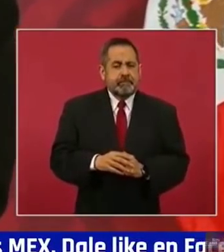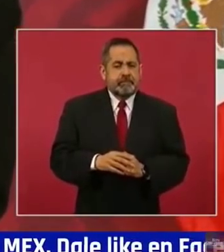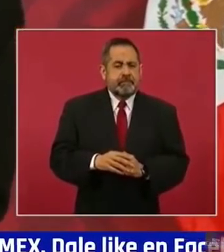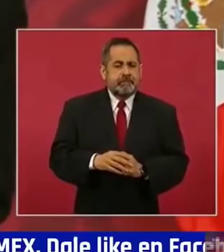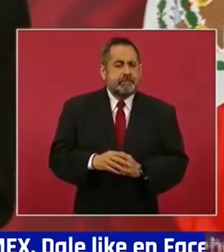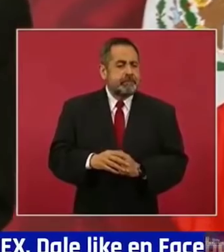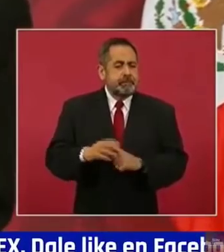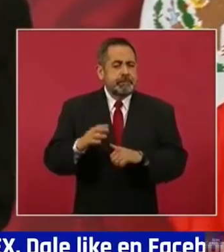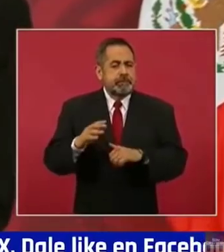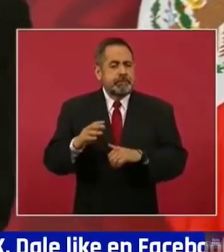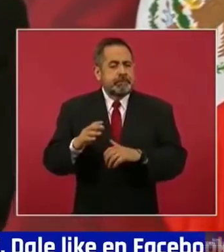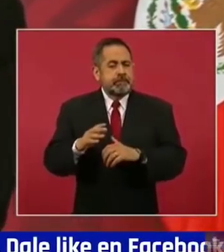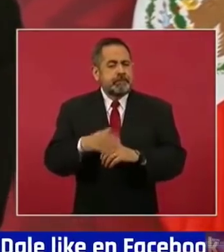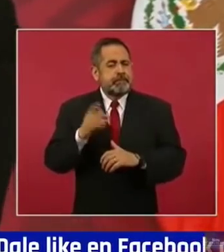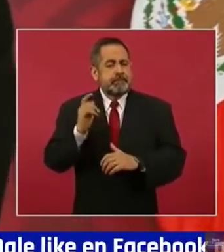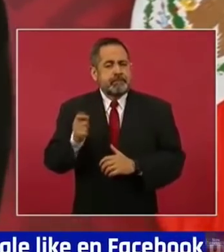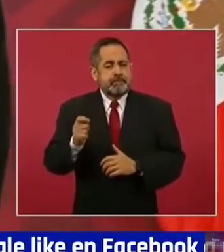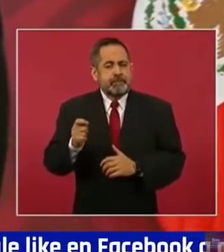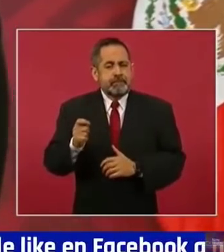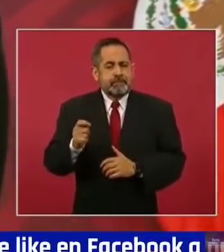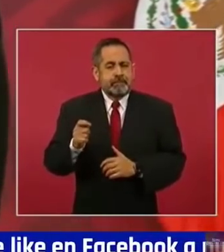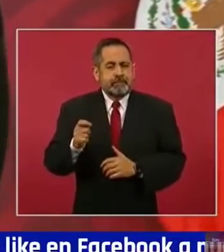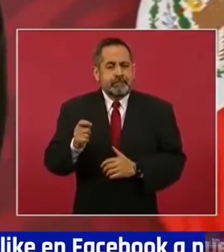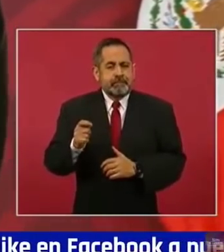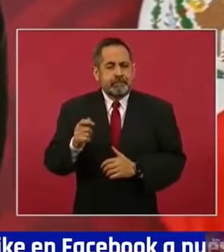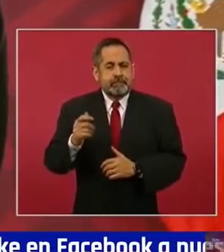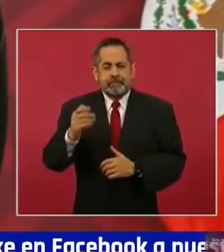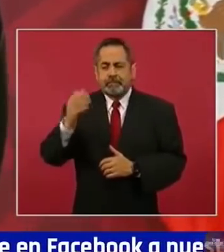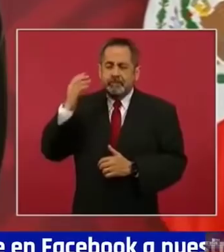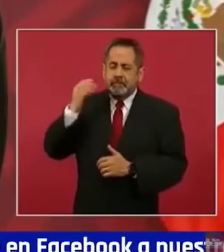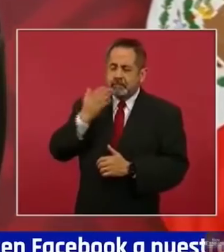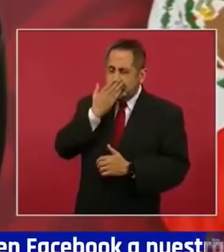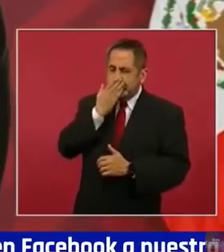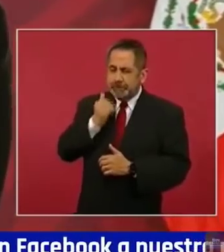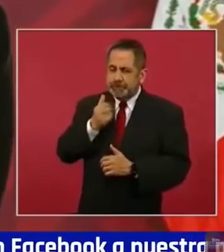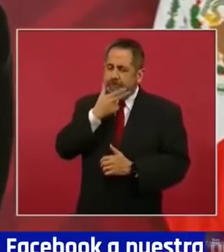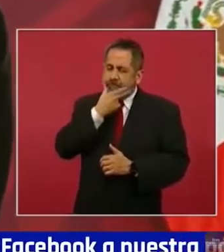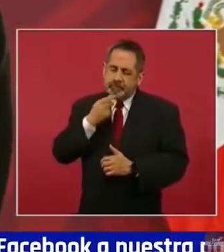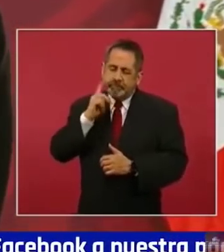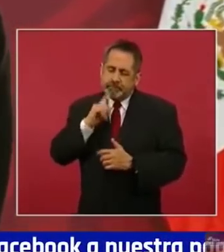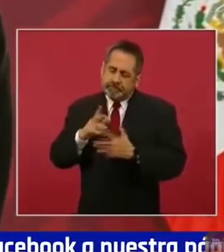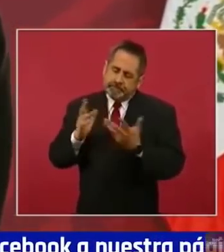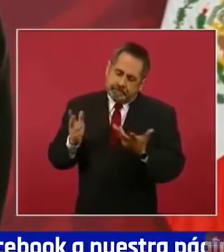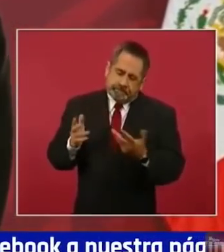porque entonces no se hablaba de hombres y mujeres, sino nada más de hombres,